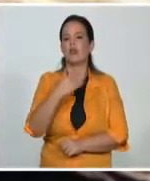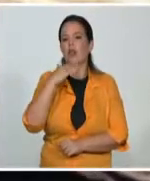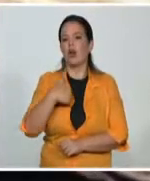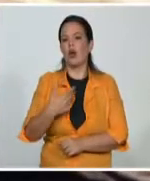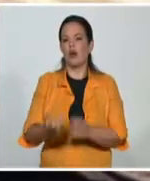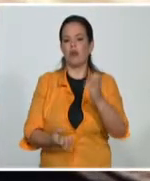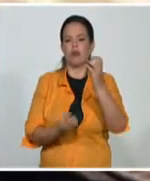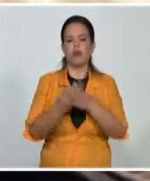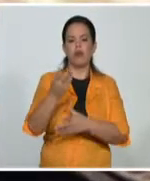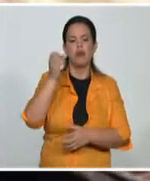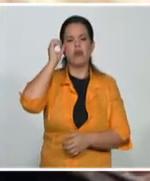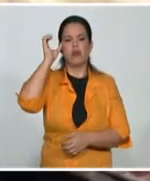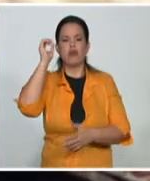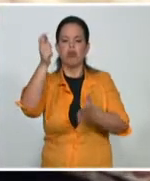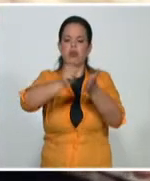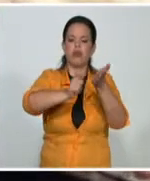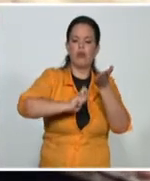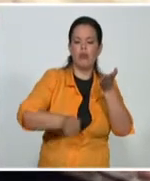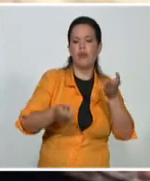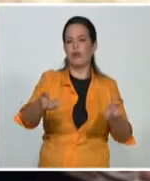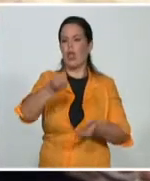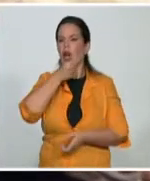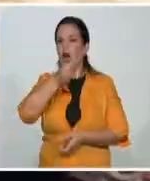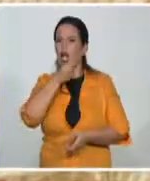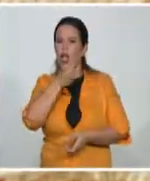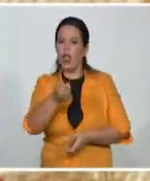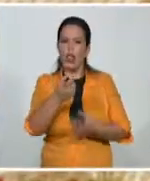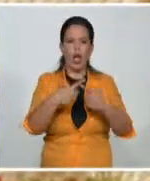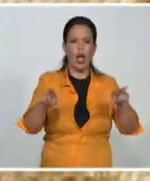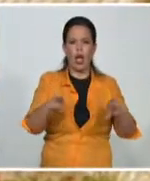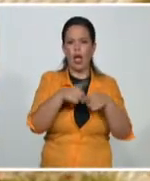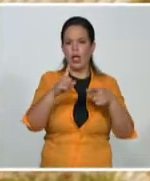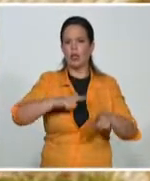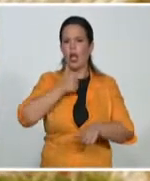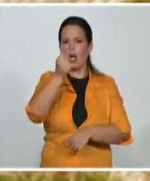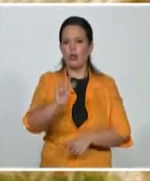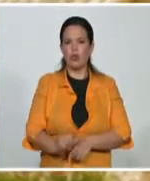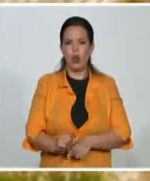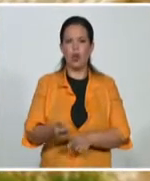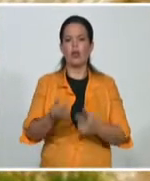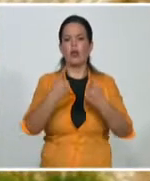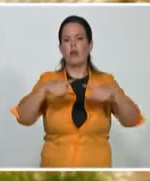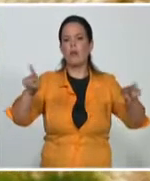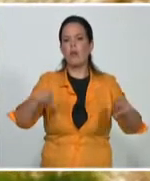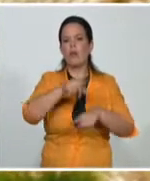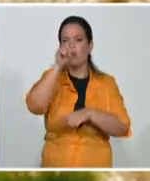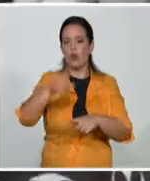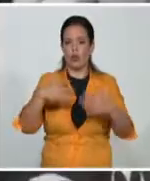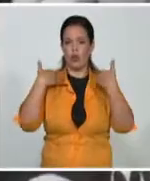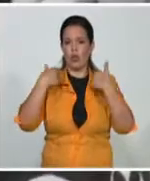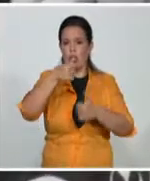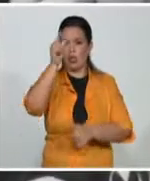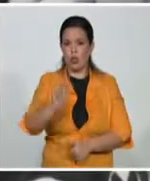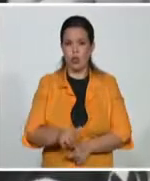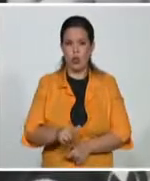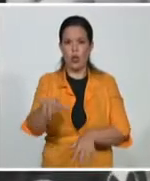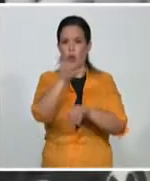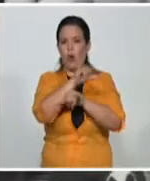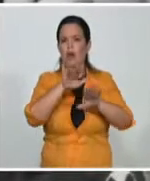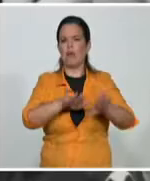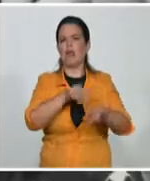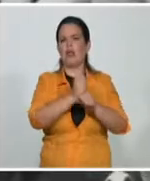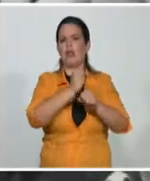escritores, diseñadores, cantantes, actores, músicos y directores no será ahogada y en un futuro muy cercano se desarrollará